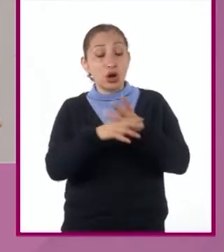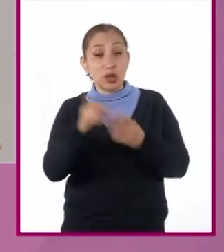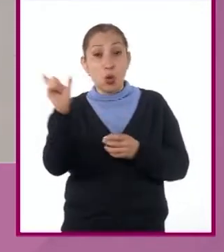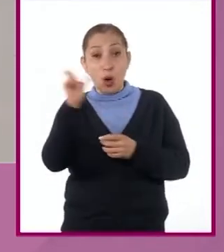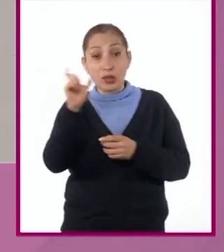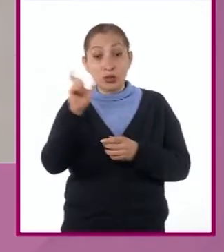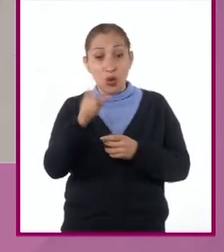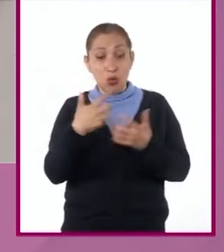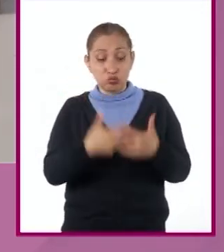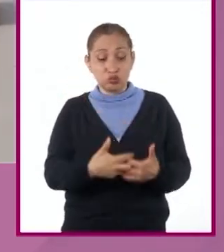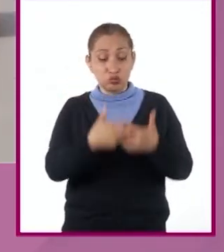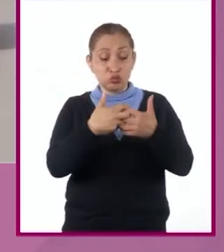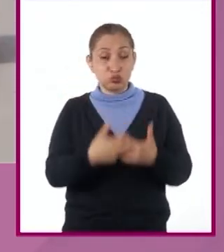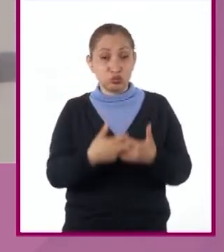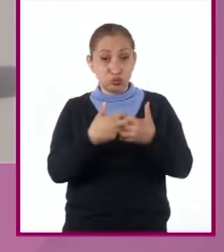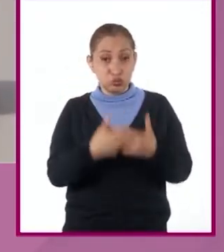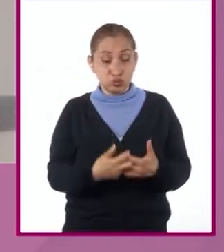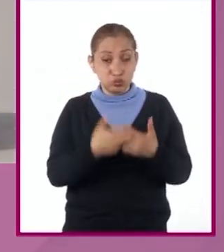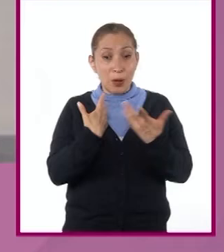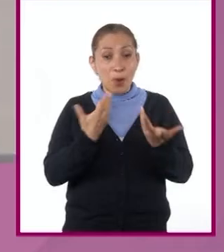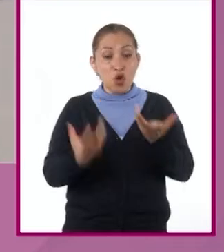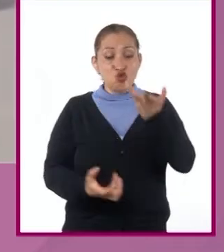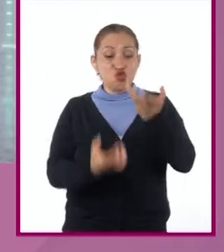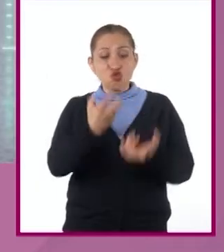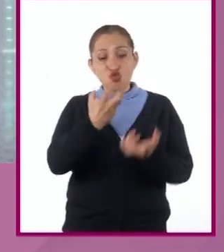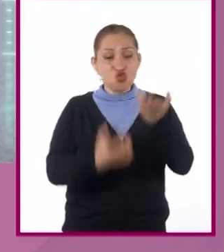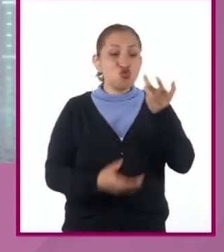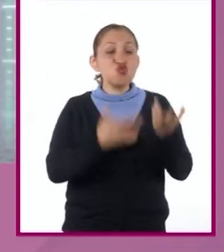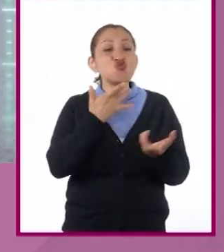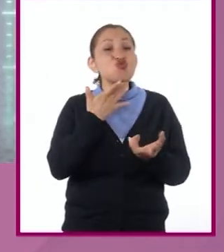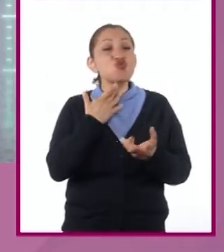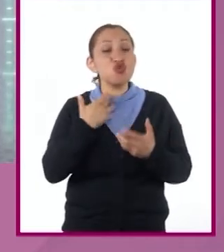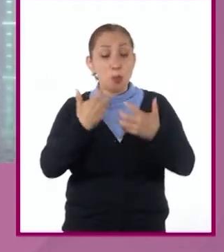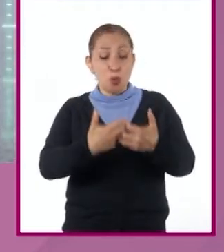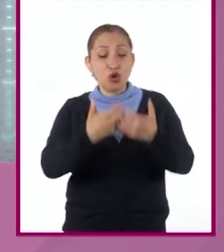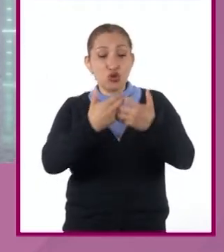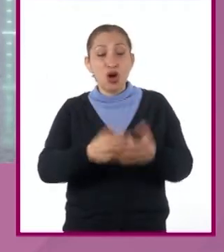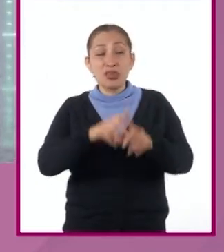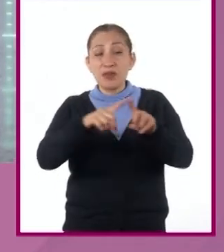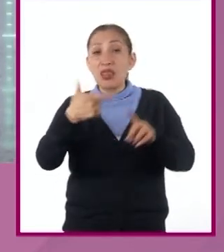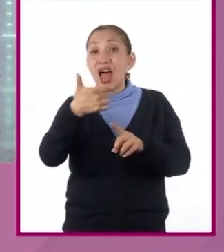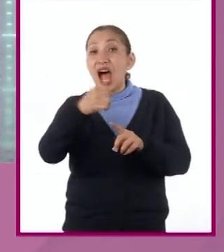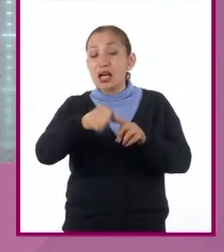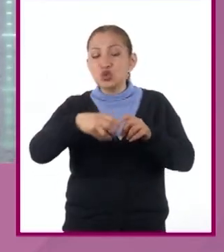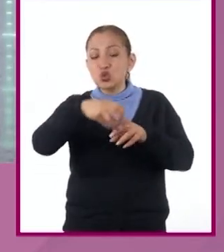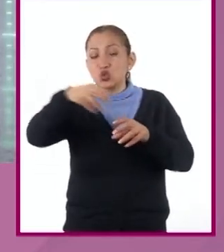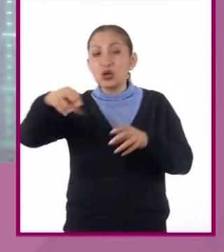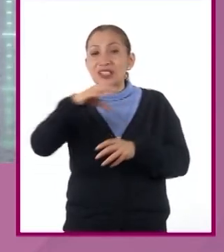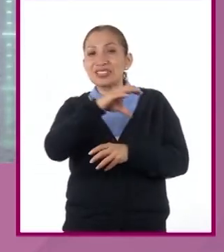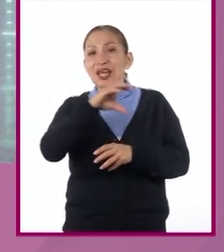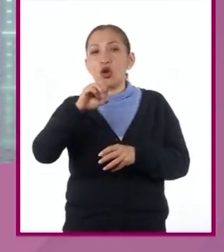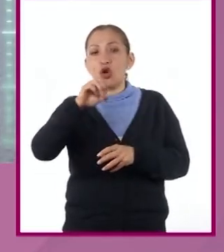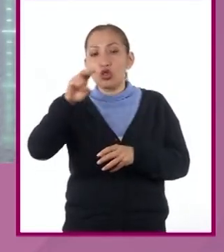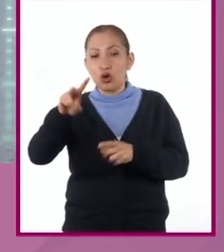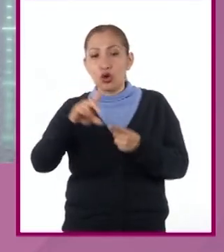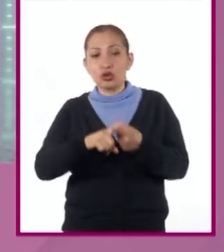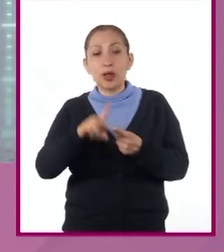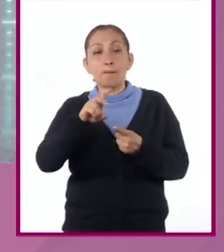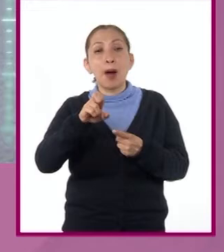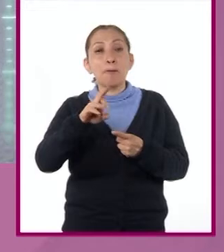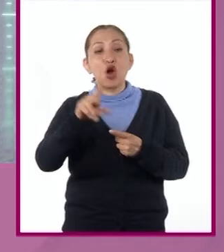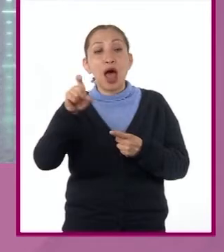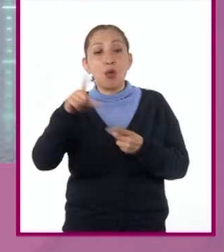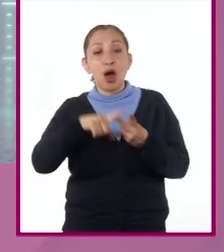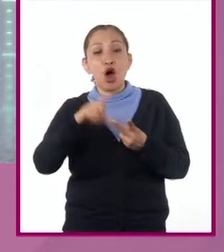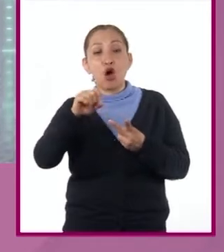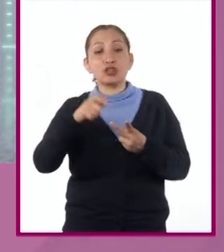durante su funcionamiento, particularmente por la quema de combustible, los motores liberan diversos gases, como el dióxido de carbono, el vapor de agua